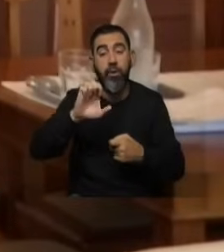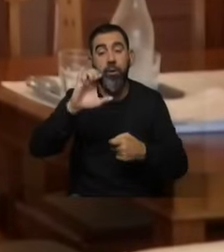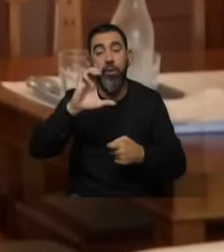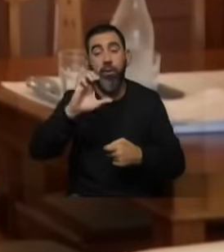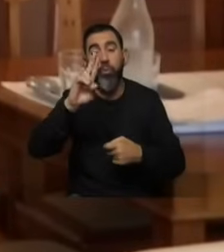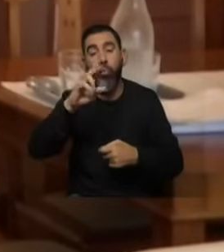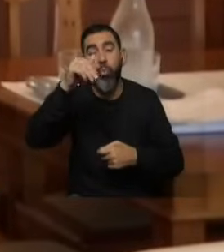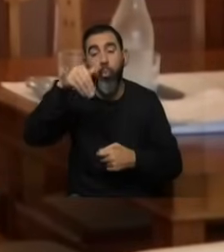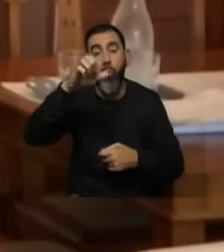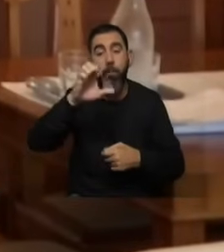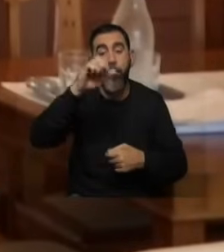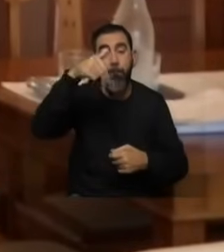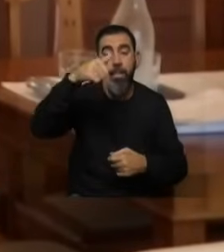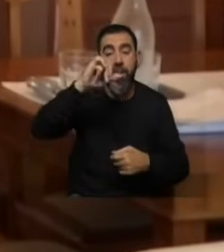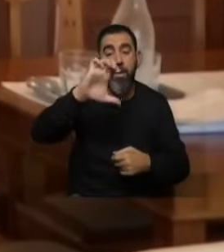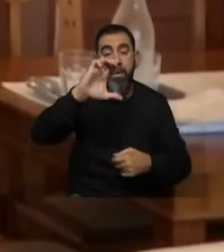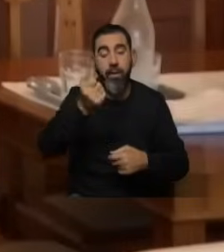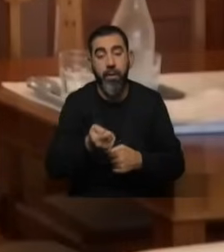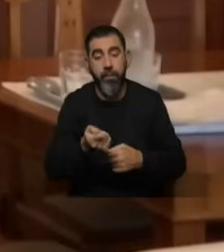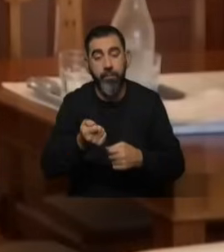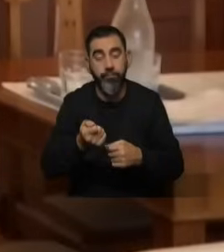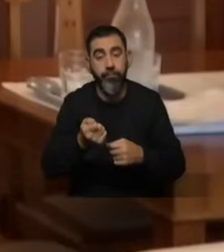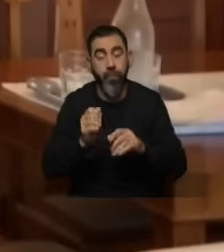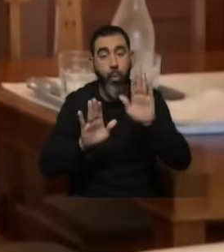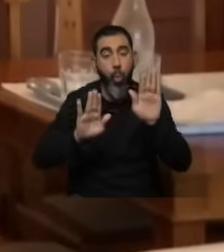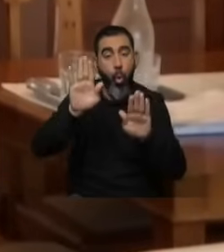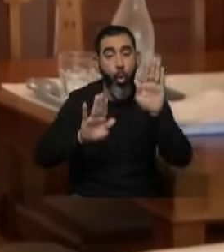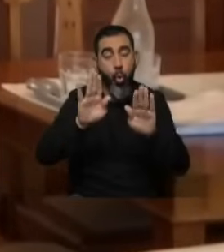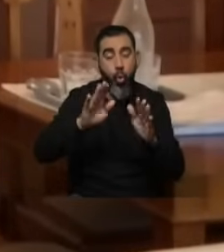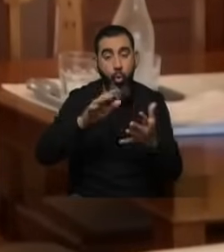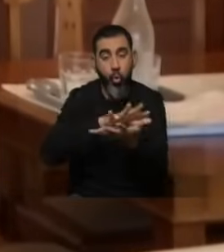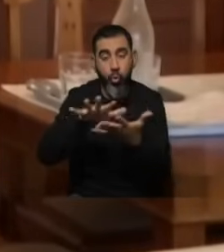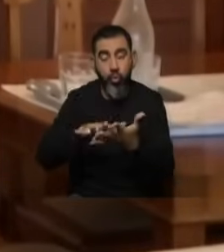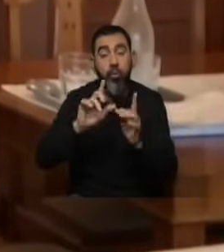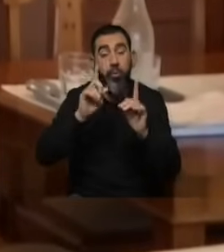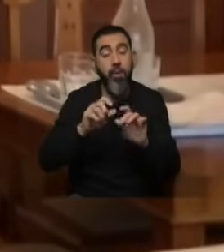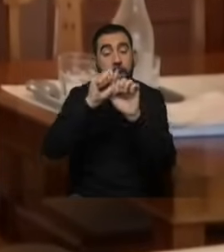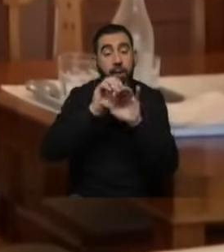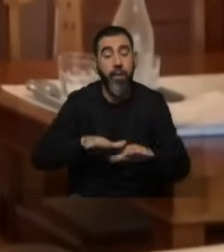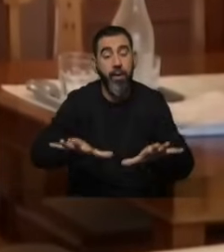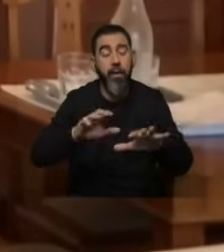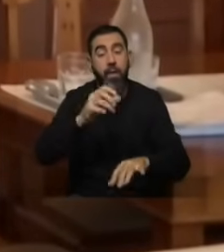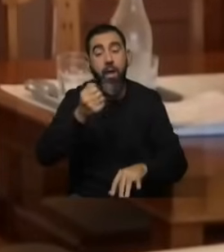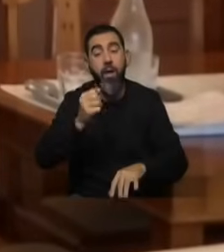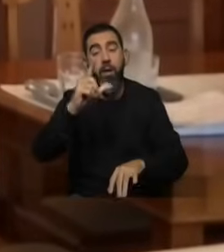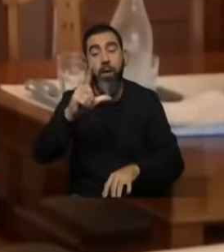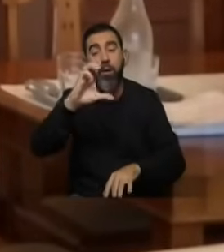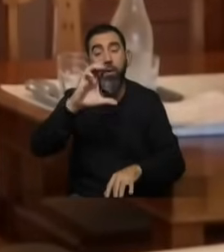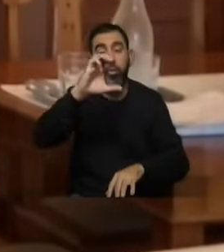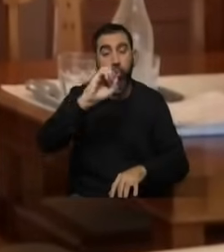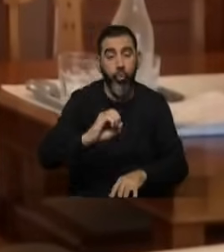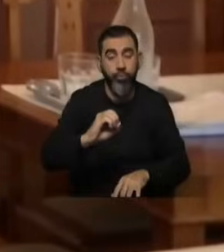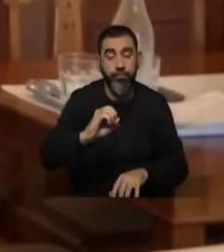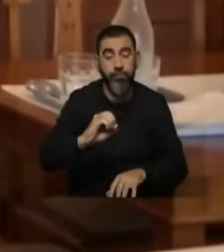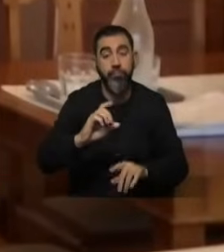borro y que van a estar recolectando a través también con la red alco eh van a estar eh